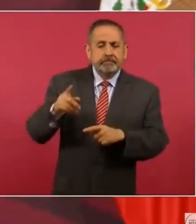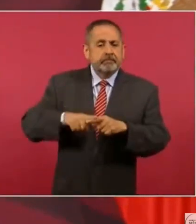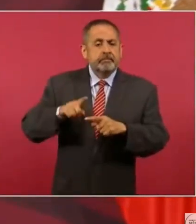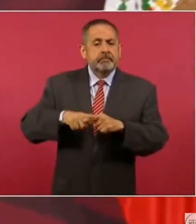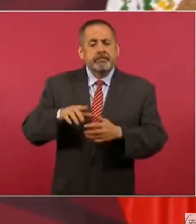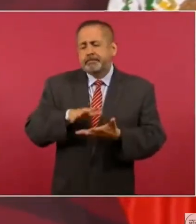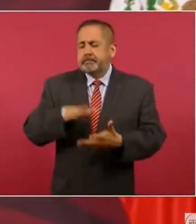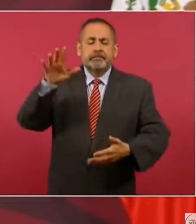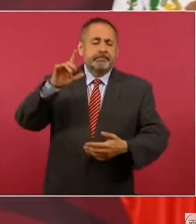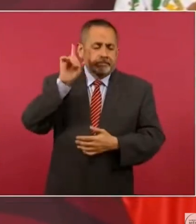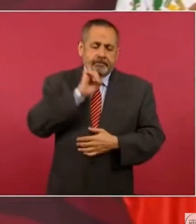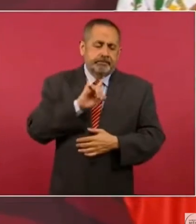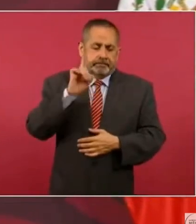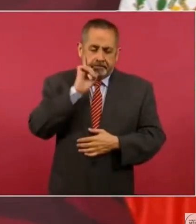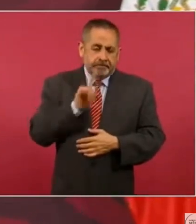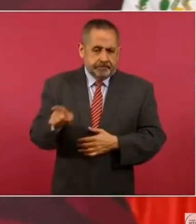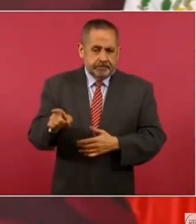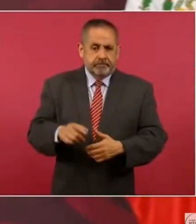son mujeres.